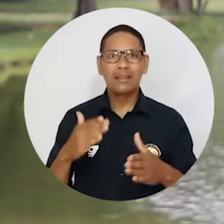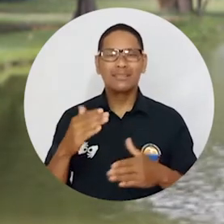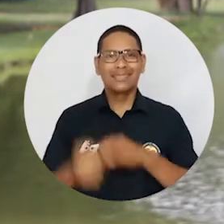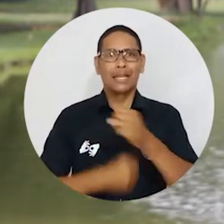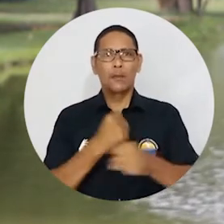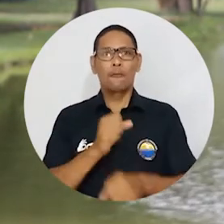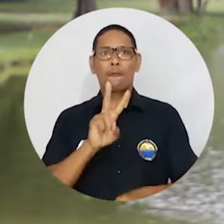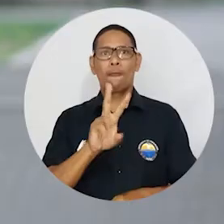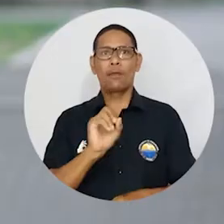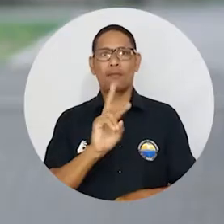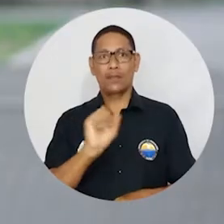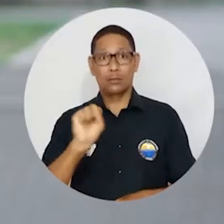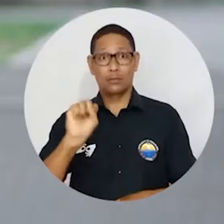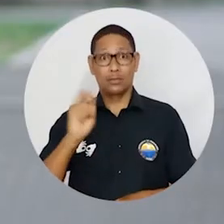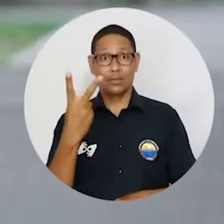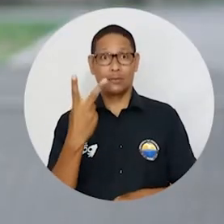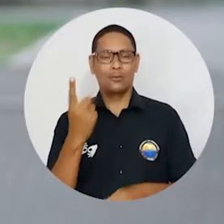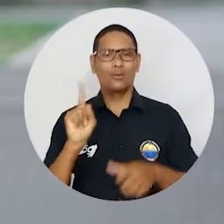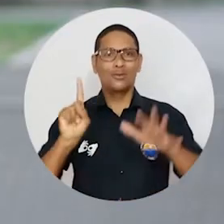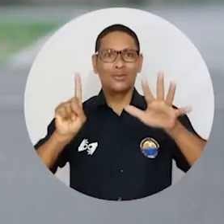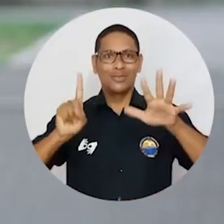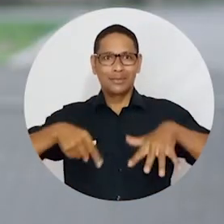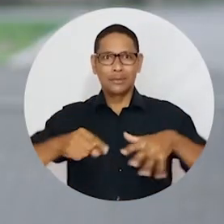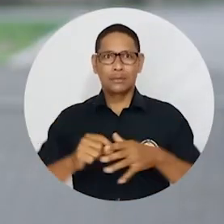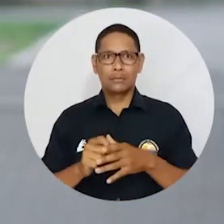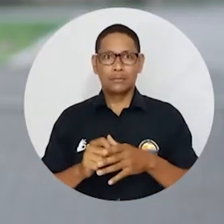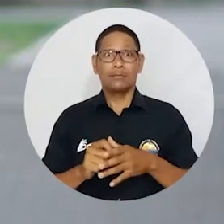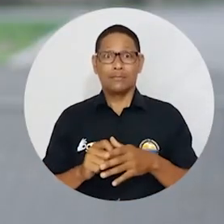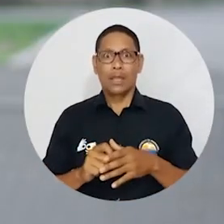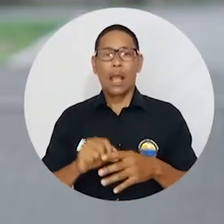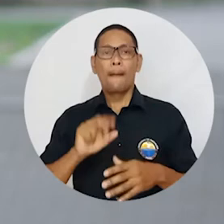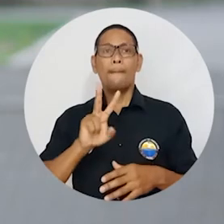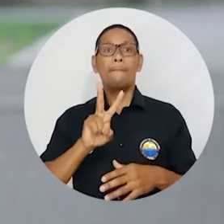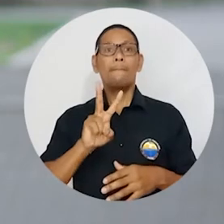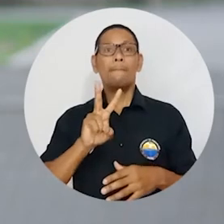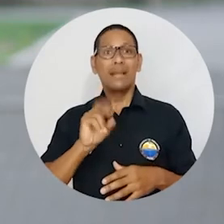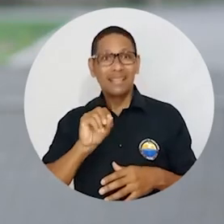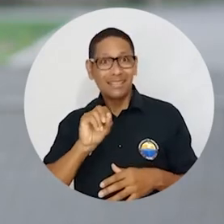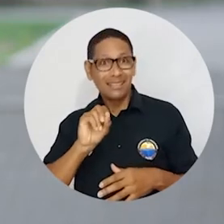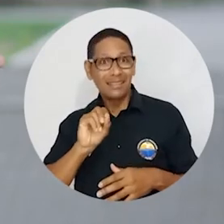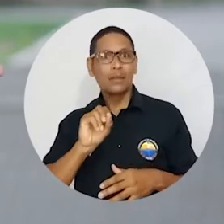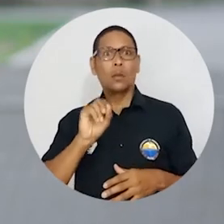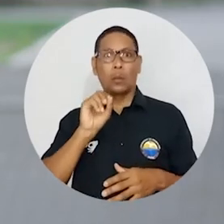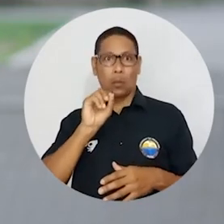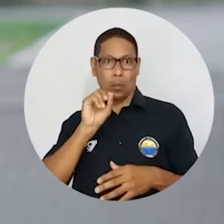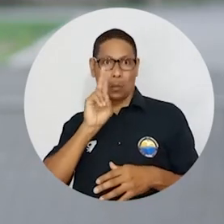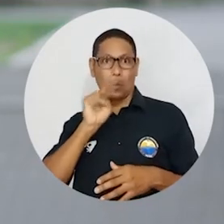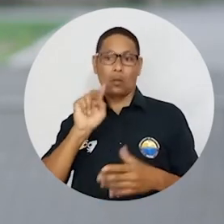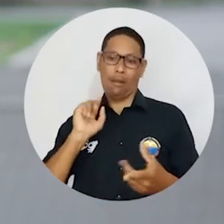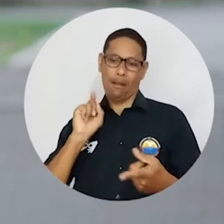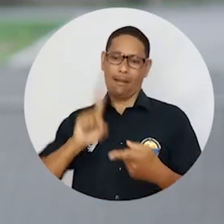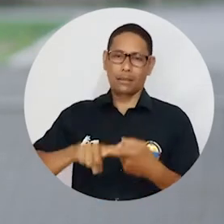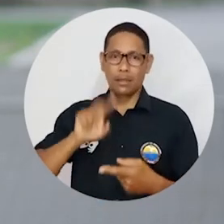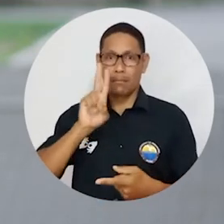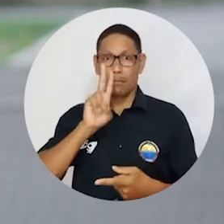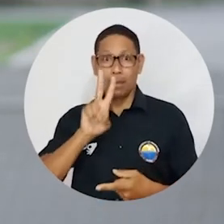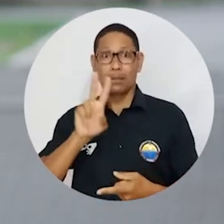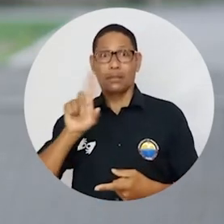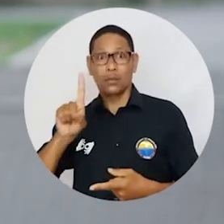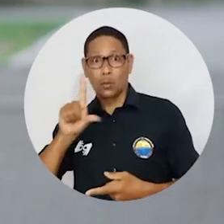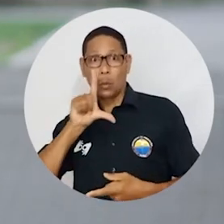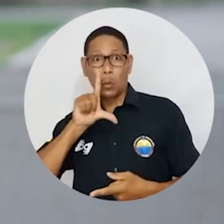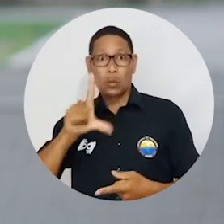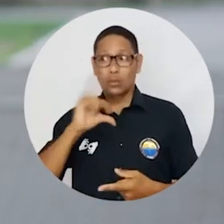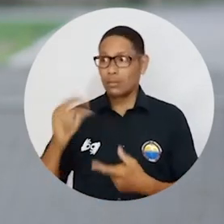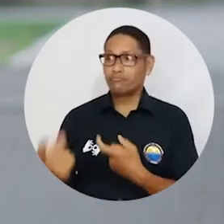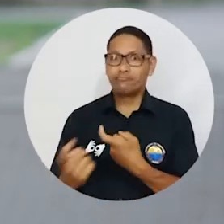de 2021. Desde el pasado 21 de junio y hasta el próximo 20 de julio, está habilitada la plataforma para la inscripción de